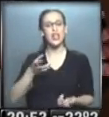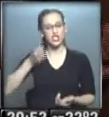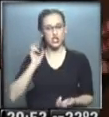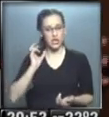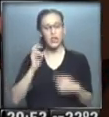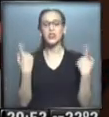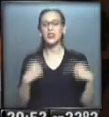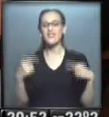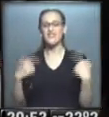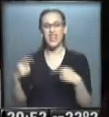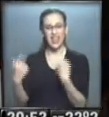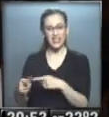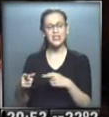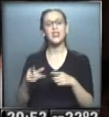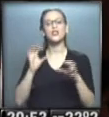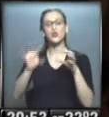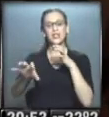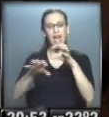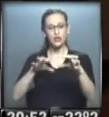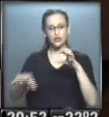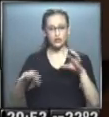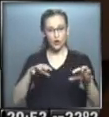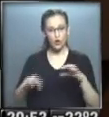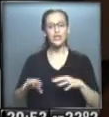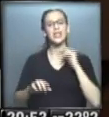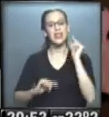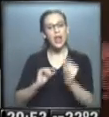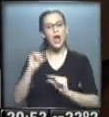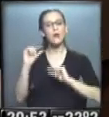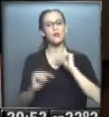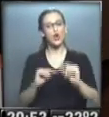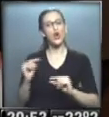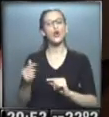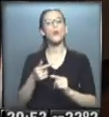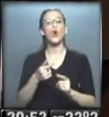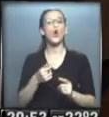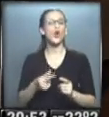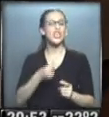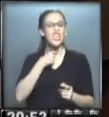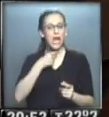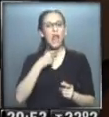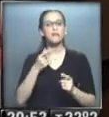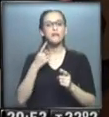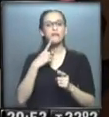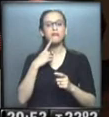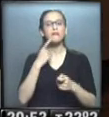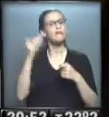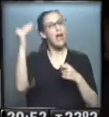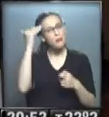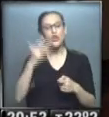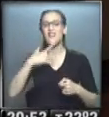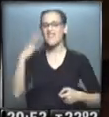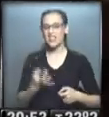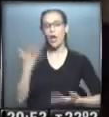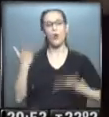los distintos integrantes, componentes que de a poco van queriendo llevar memoria, verdad y justicia. Eso es todo por el momento.